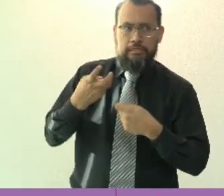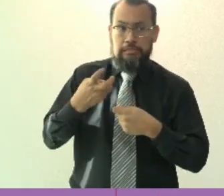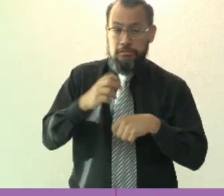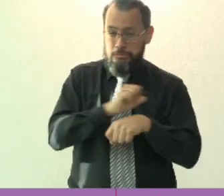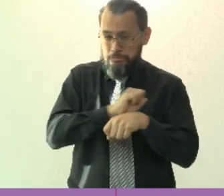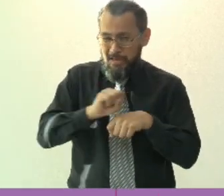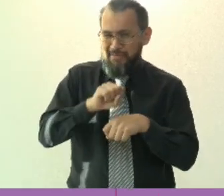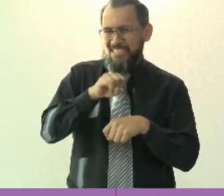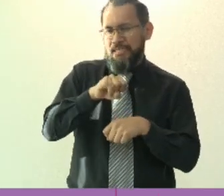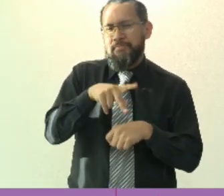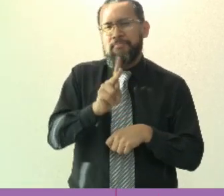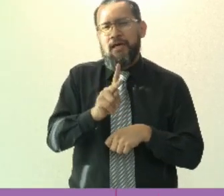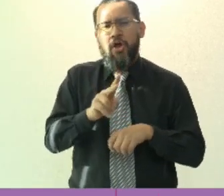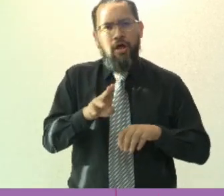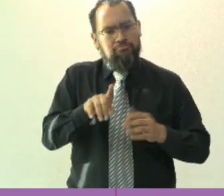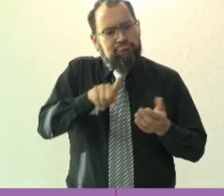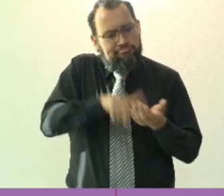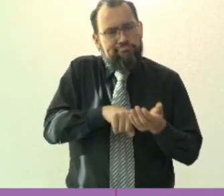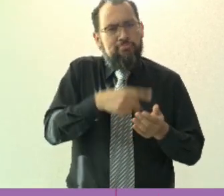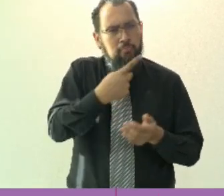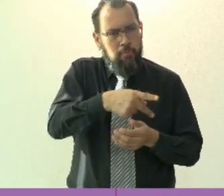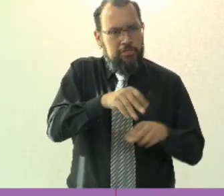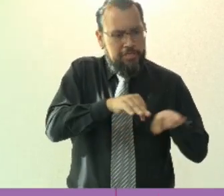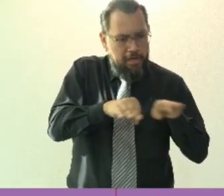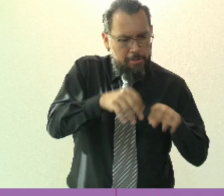servicio público pues es dejar bien esas cuentas.